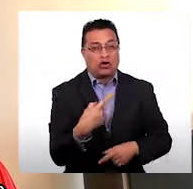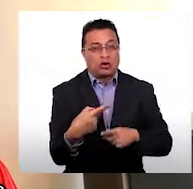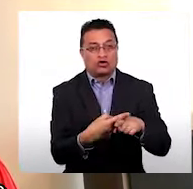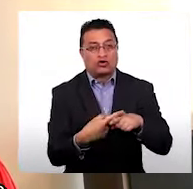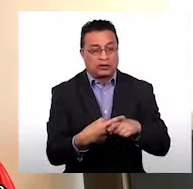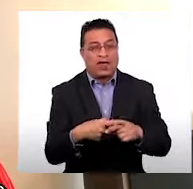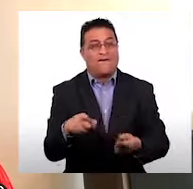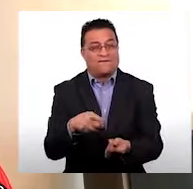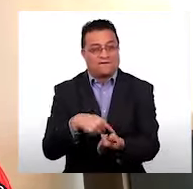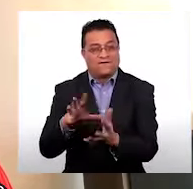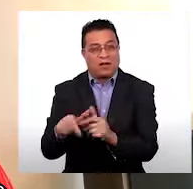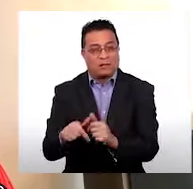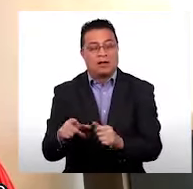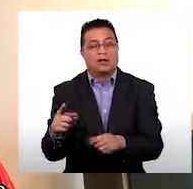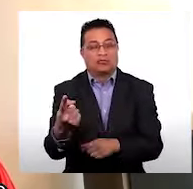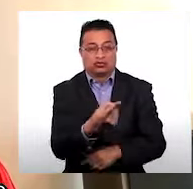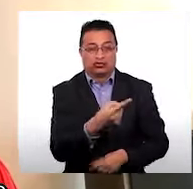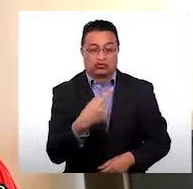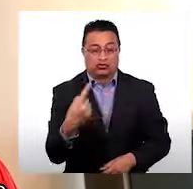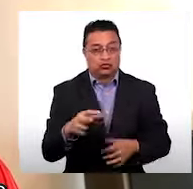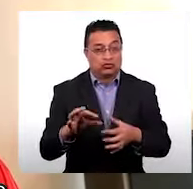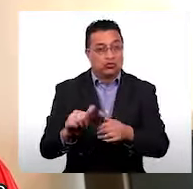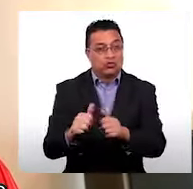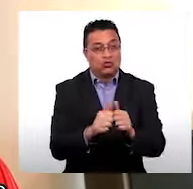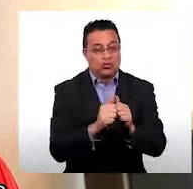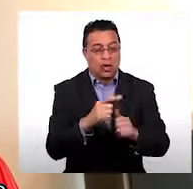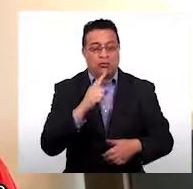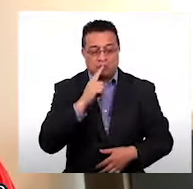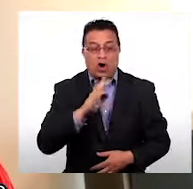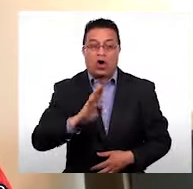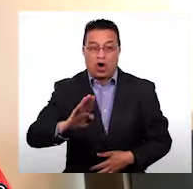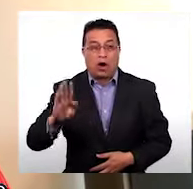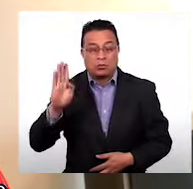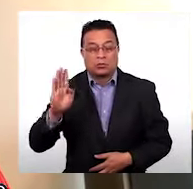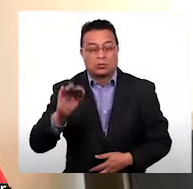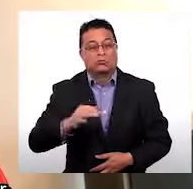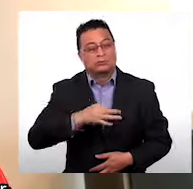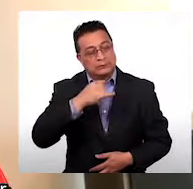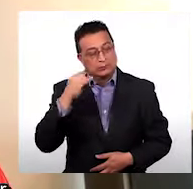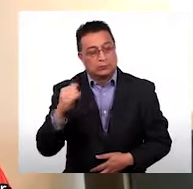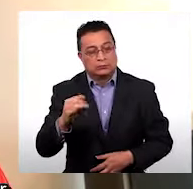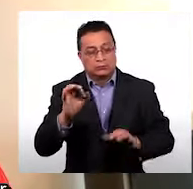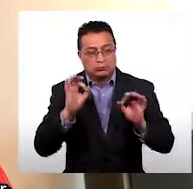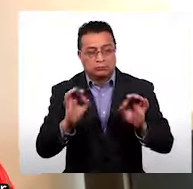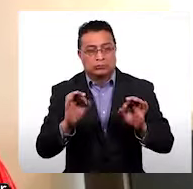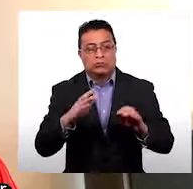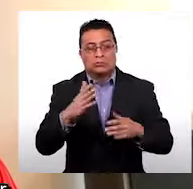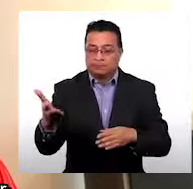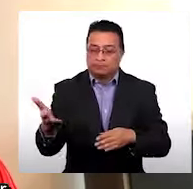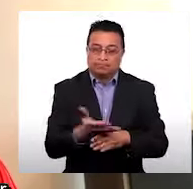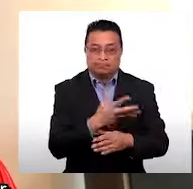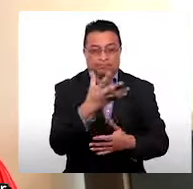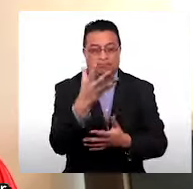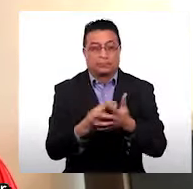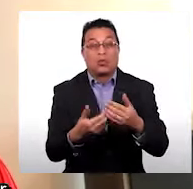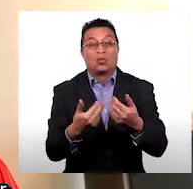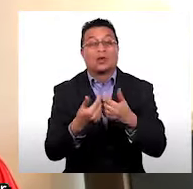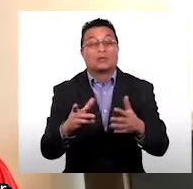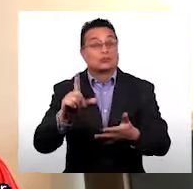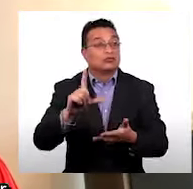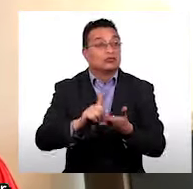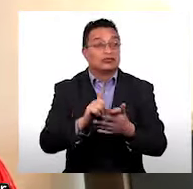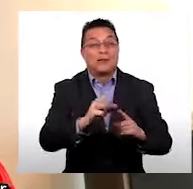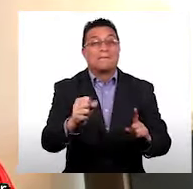todos, como sociedad, la familia, la sociedad en su conjunto, nos comprometamos ciertamente con erradicar